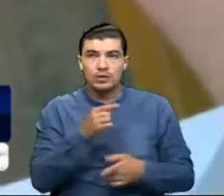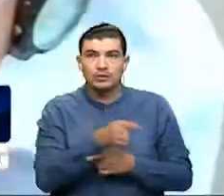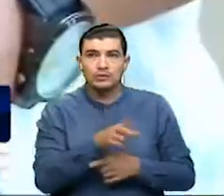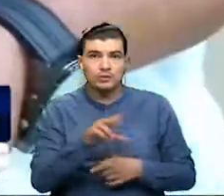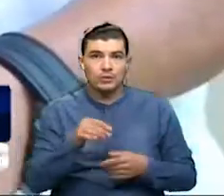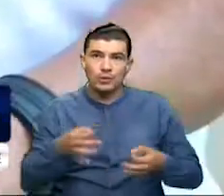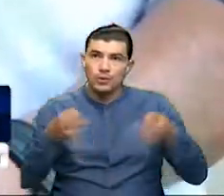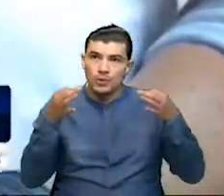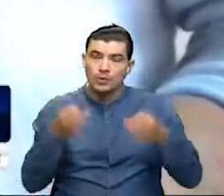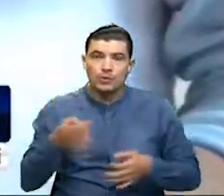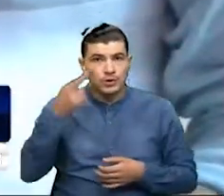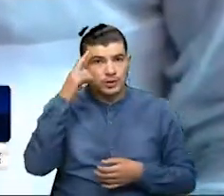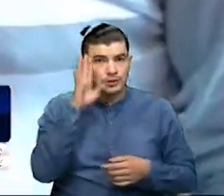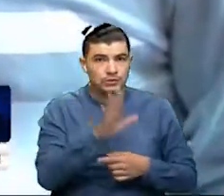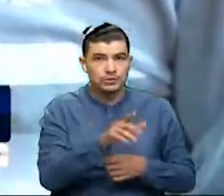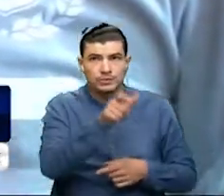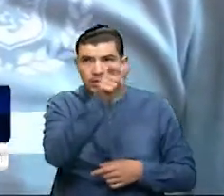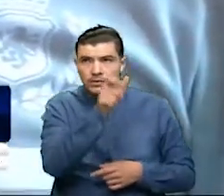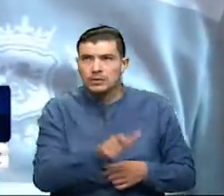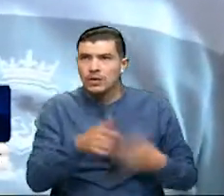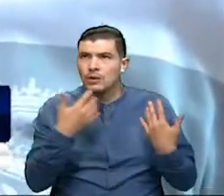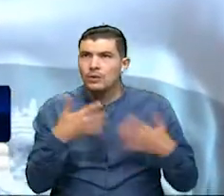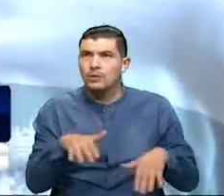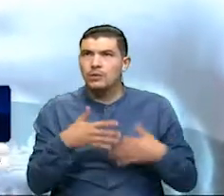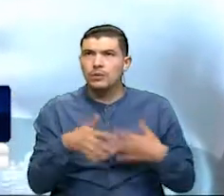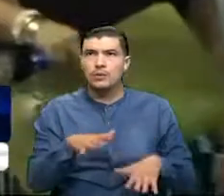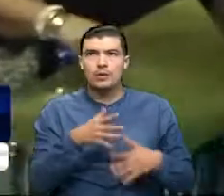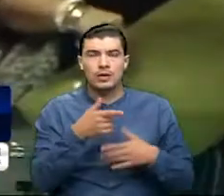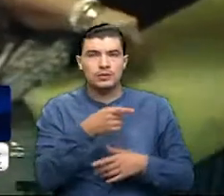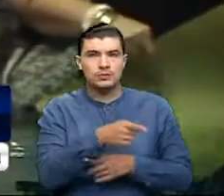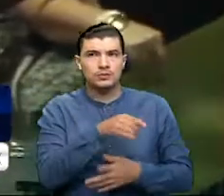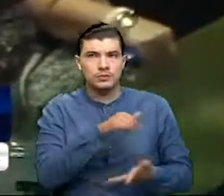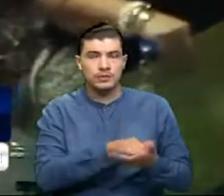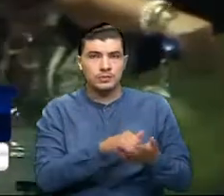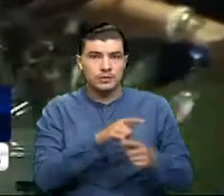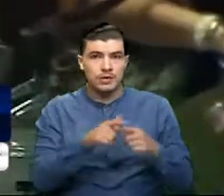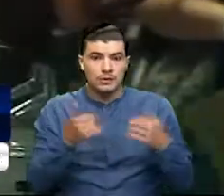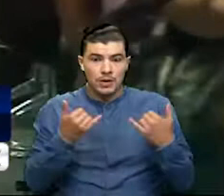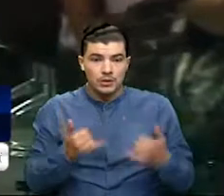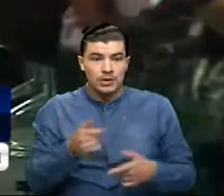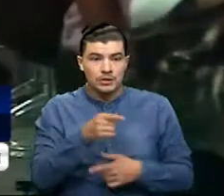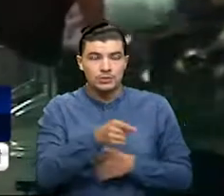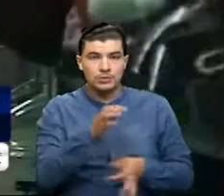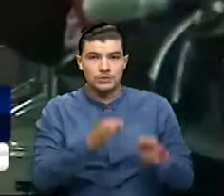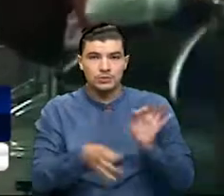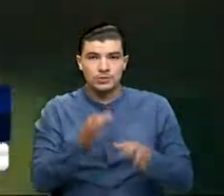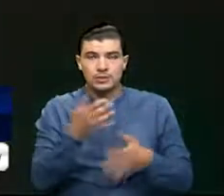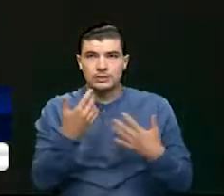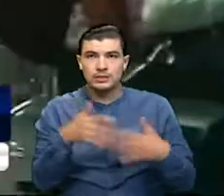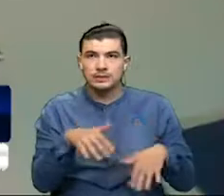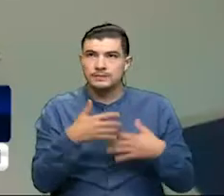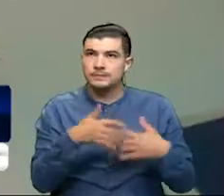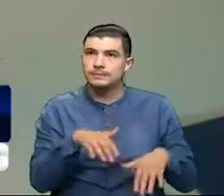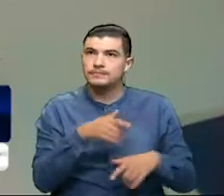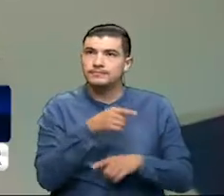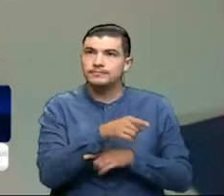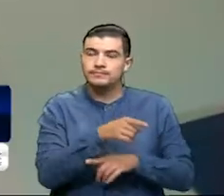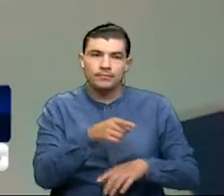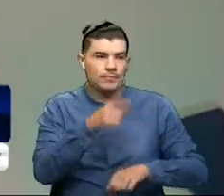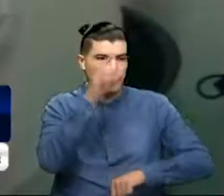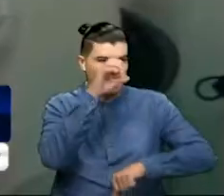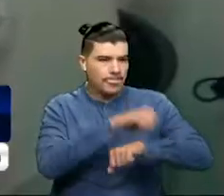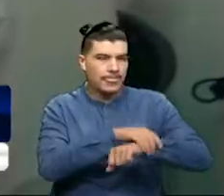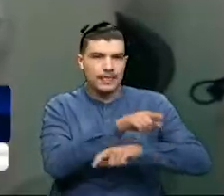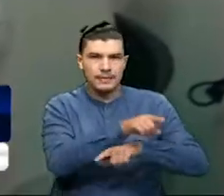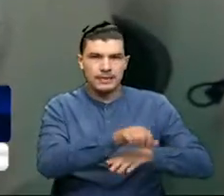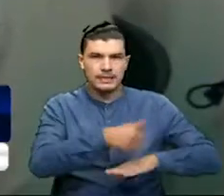incumplido, ante lo cual el usuario impetró un desacato. Ahora, el juez aumenta la orden de arresto en contra del presidente de